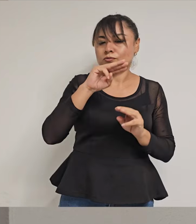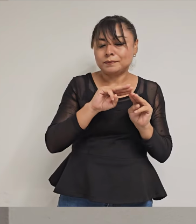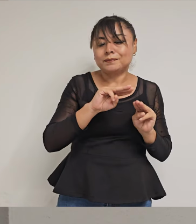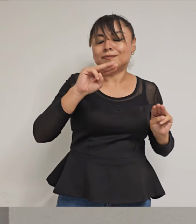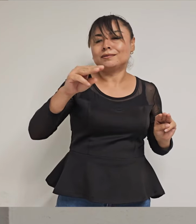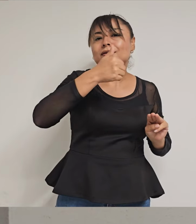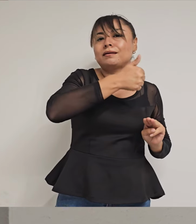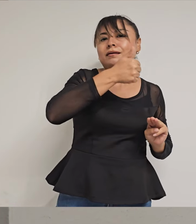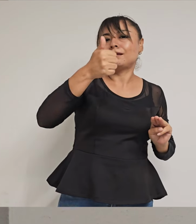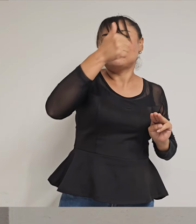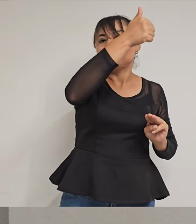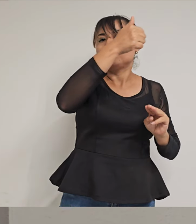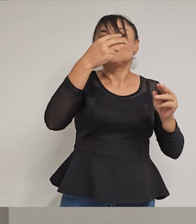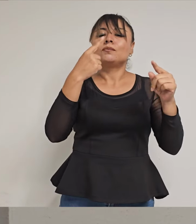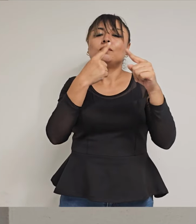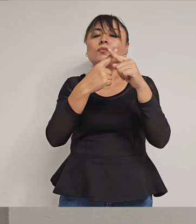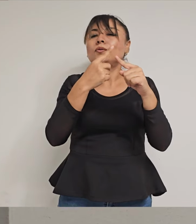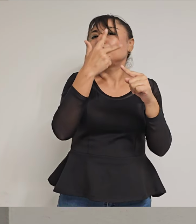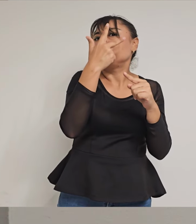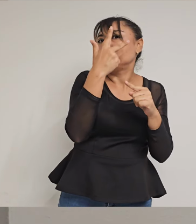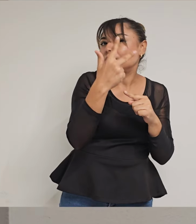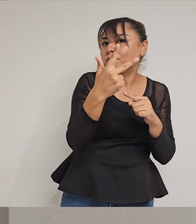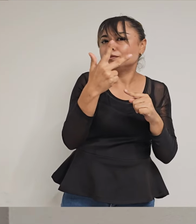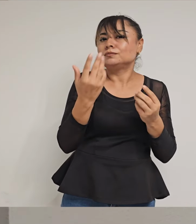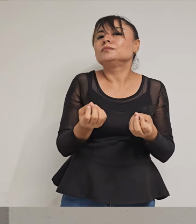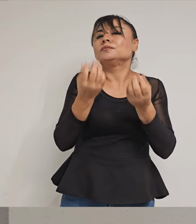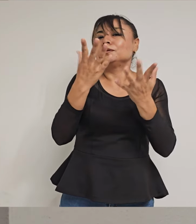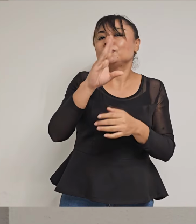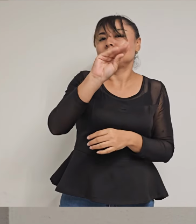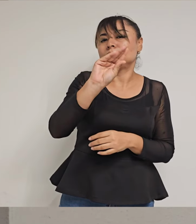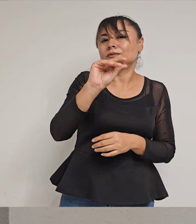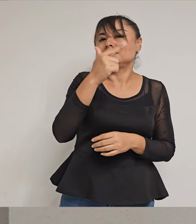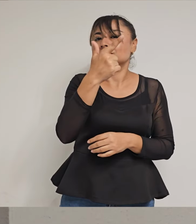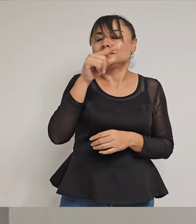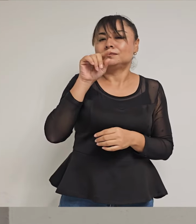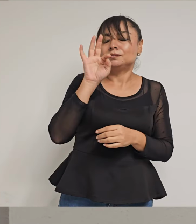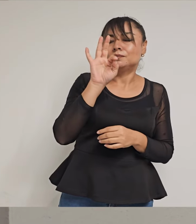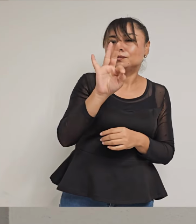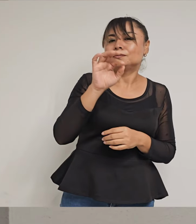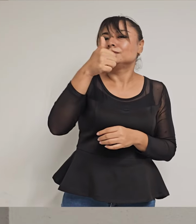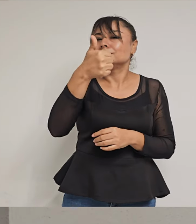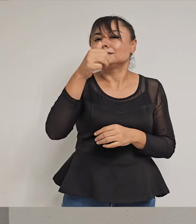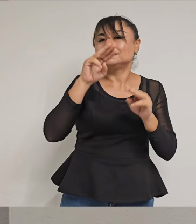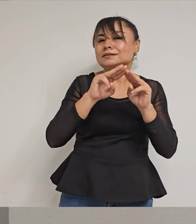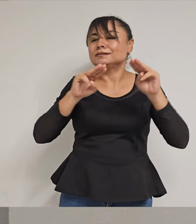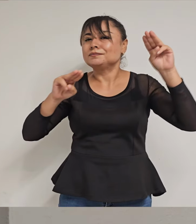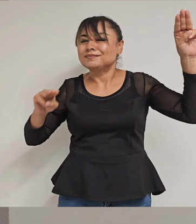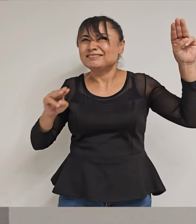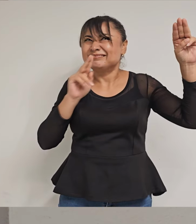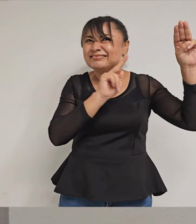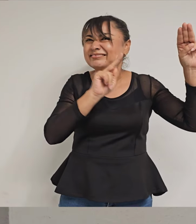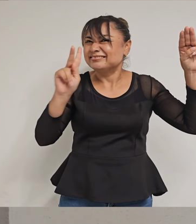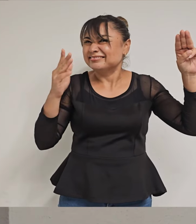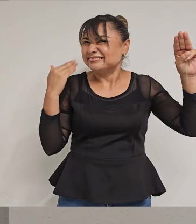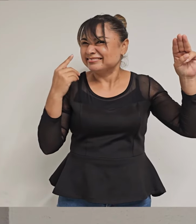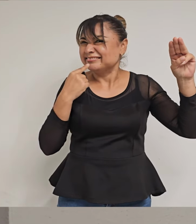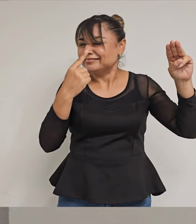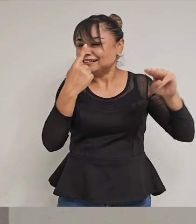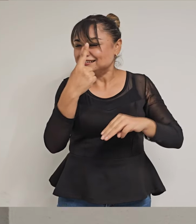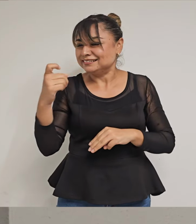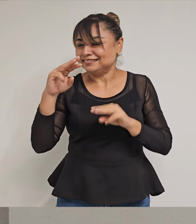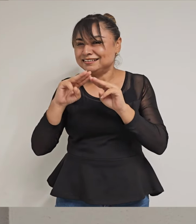estos tramos, por 8, que es la cantidad de tramos, nos da 97.6 metros. Este valor es bastante parecido o casi igual a los 100 metros